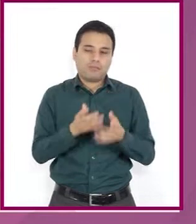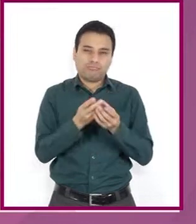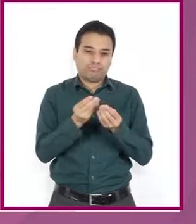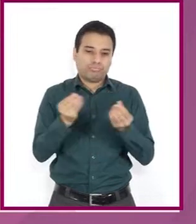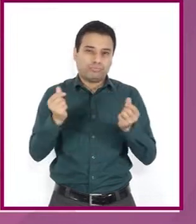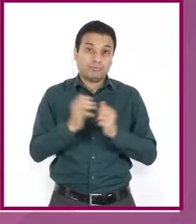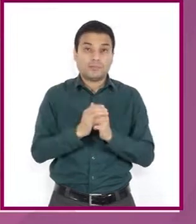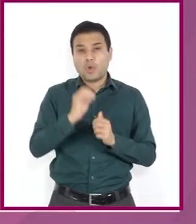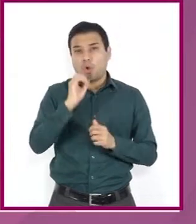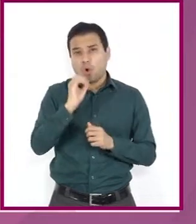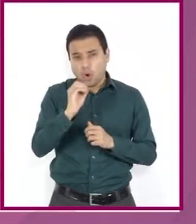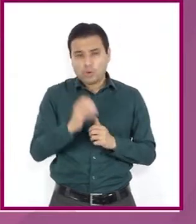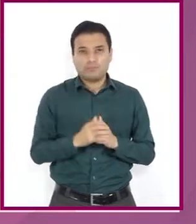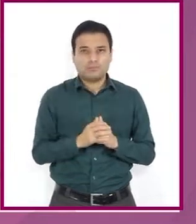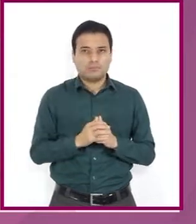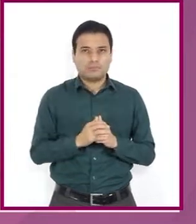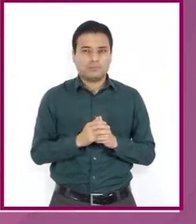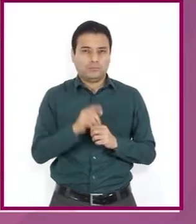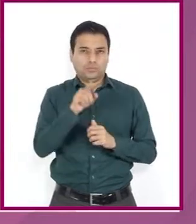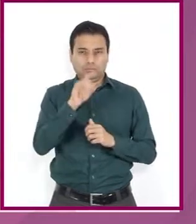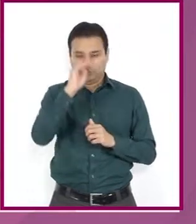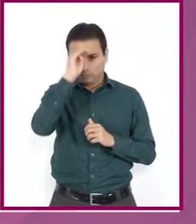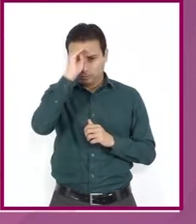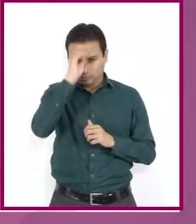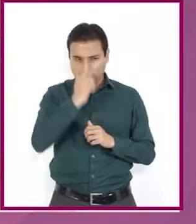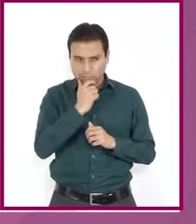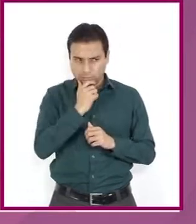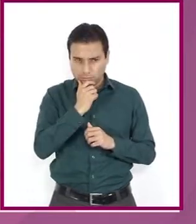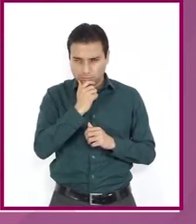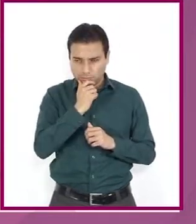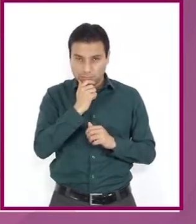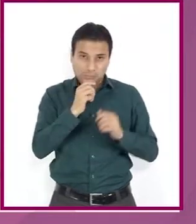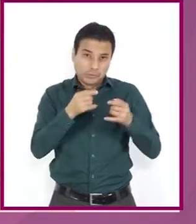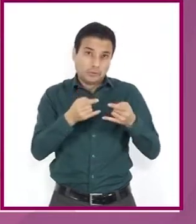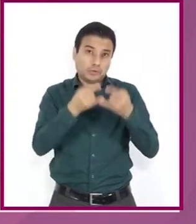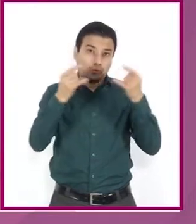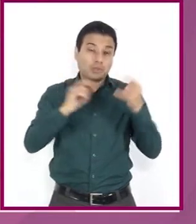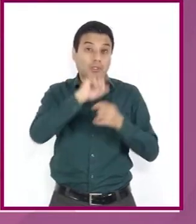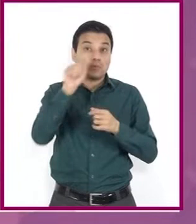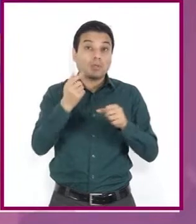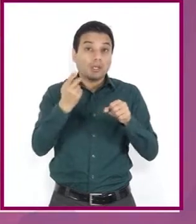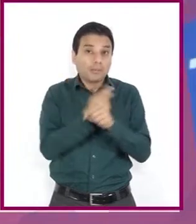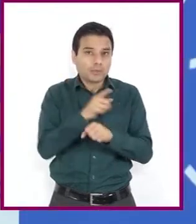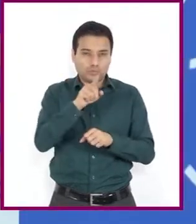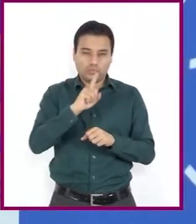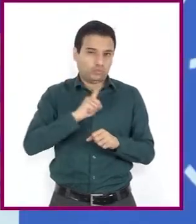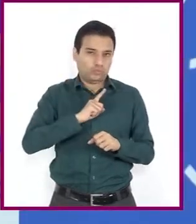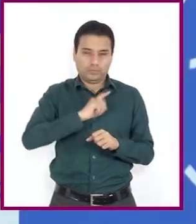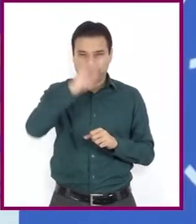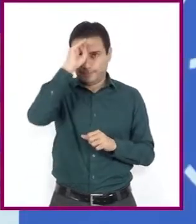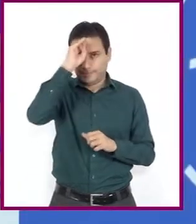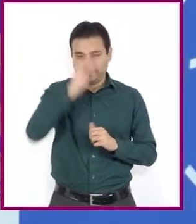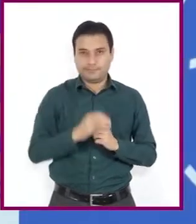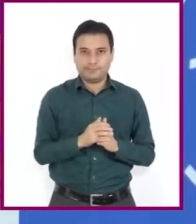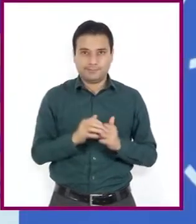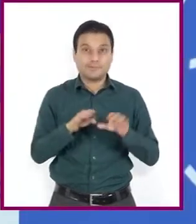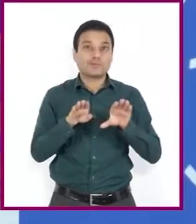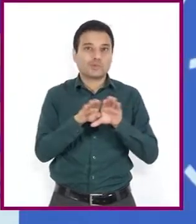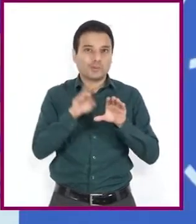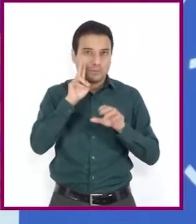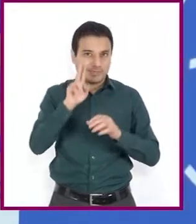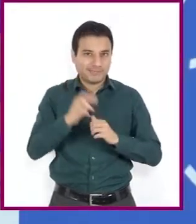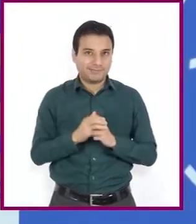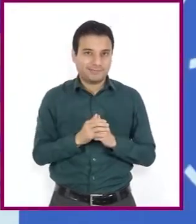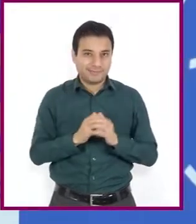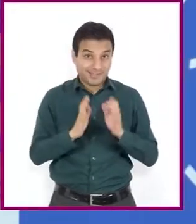deja los elementos para que el lector lo construya o suponga. ¿Qué tal? Como ven en casa, ya